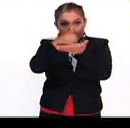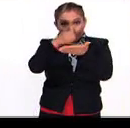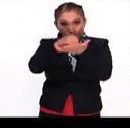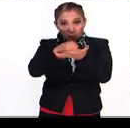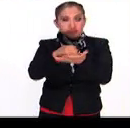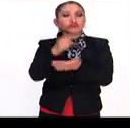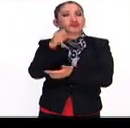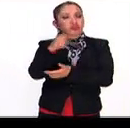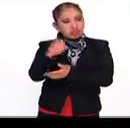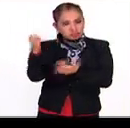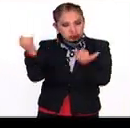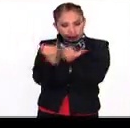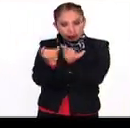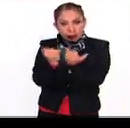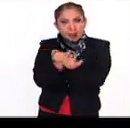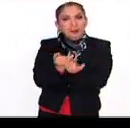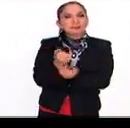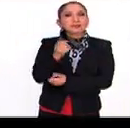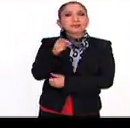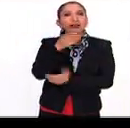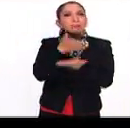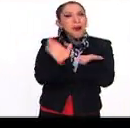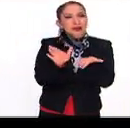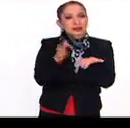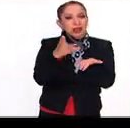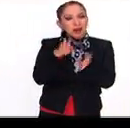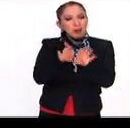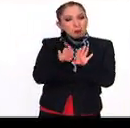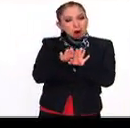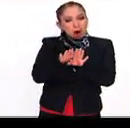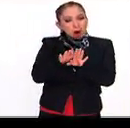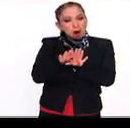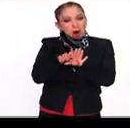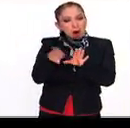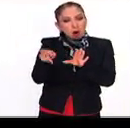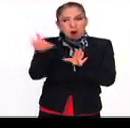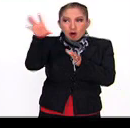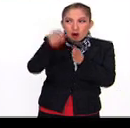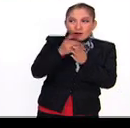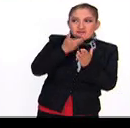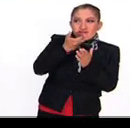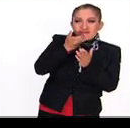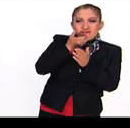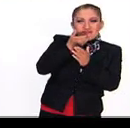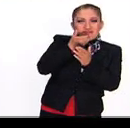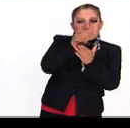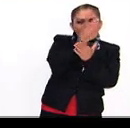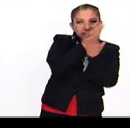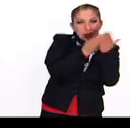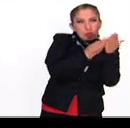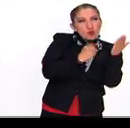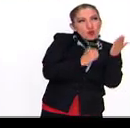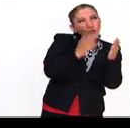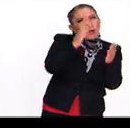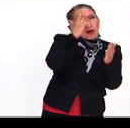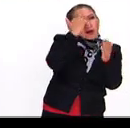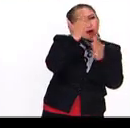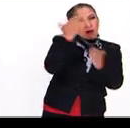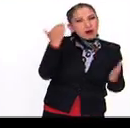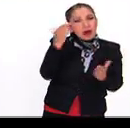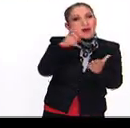Sí, y también con el hecho de registrar una parte de la tradición gráfica que es